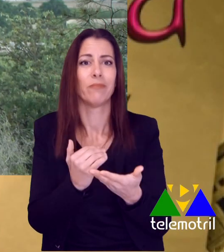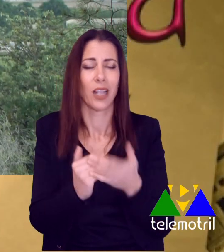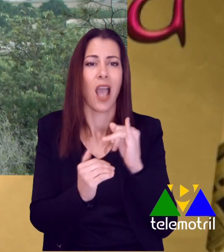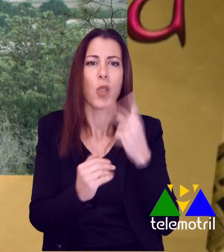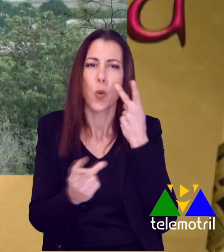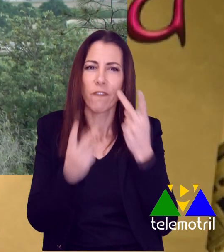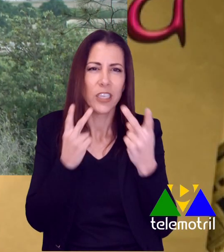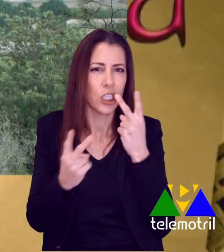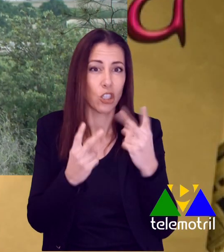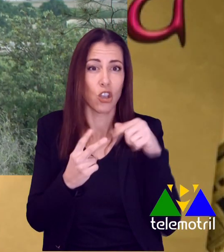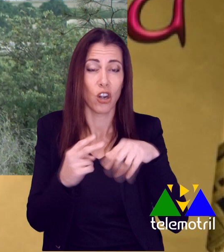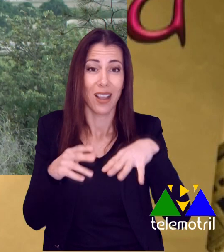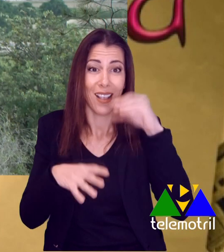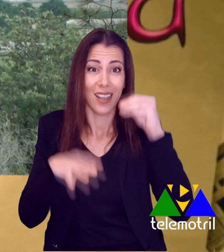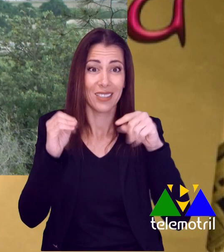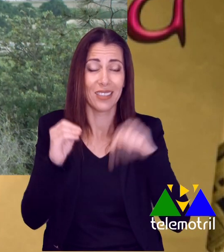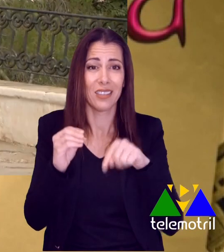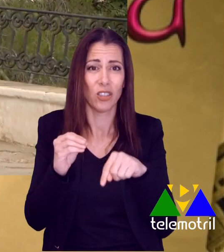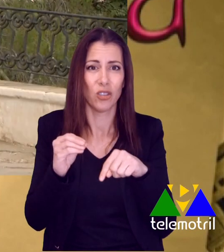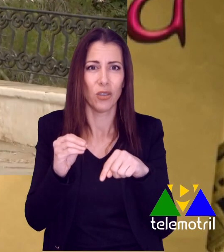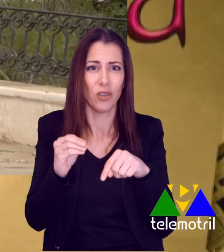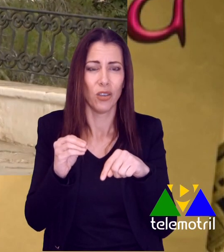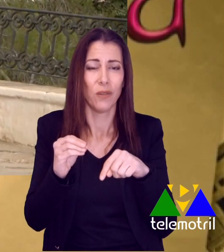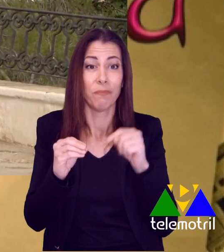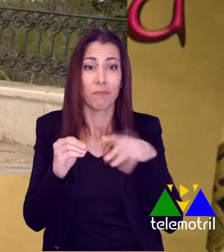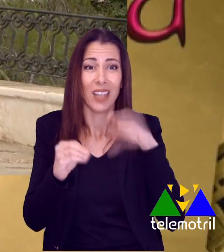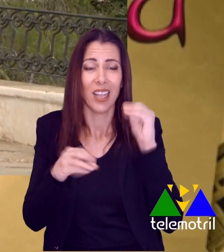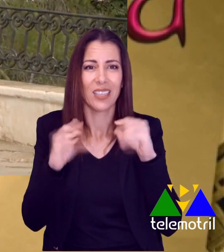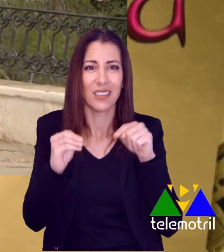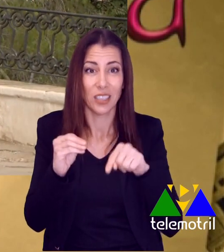una visión desde el castillo de